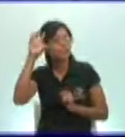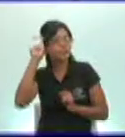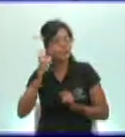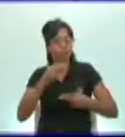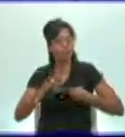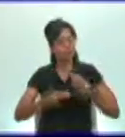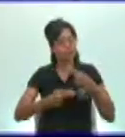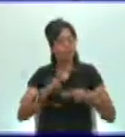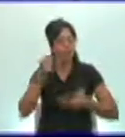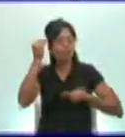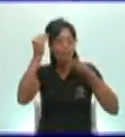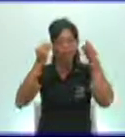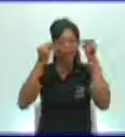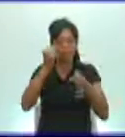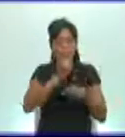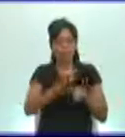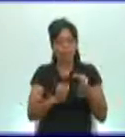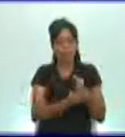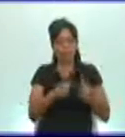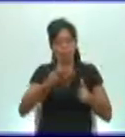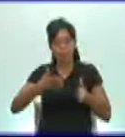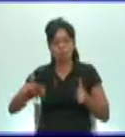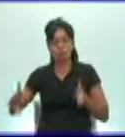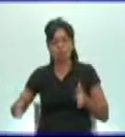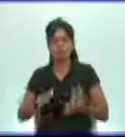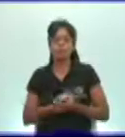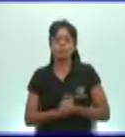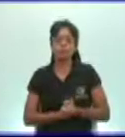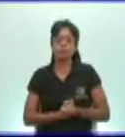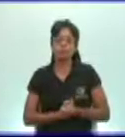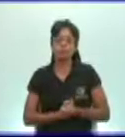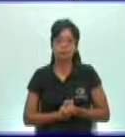el análisis sintáctico de la siguiente oración.